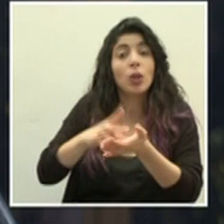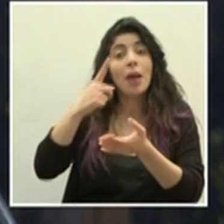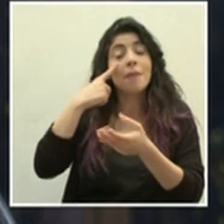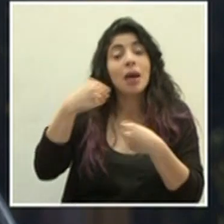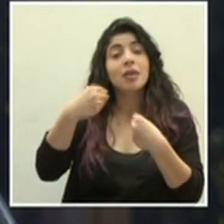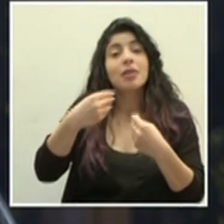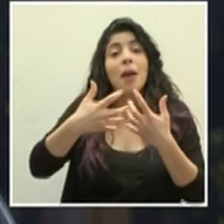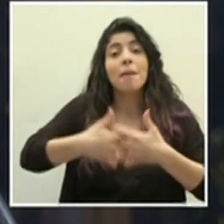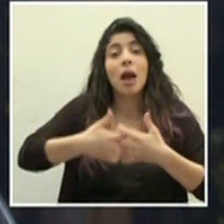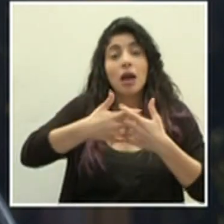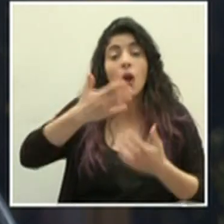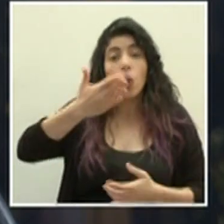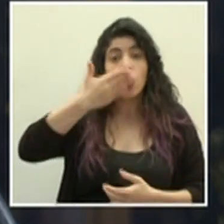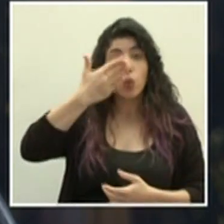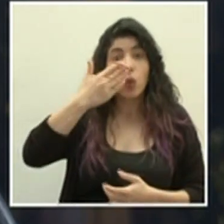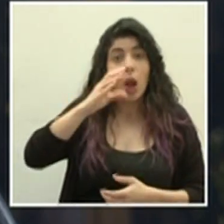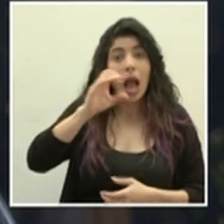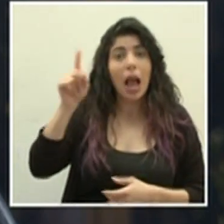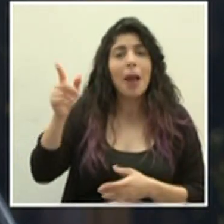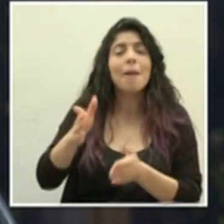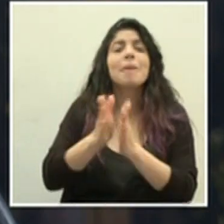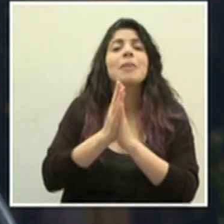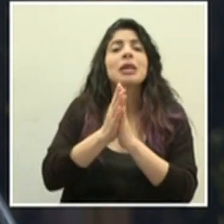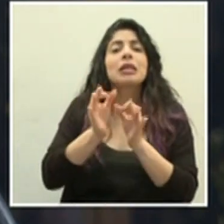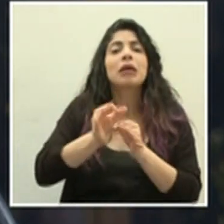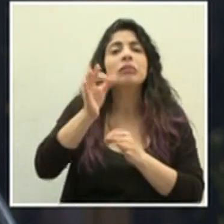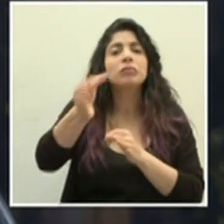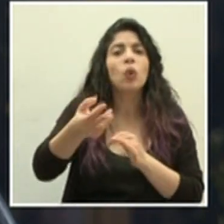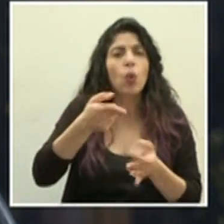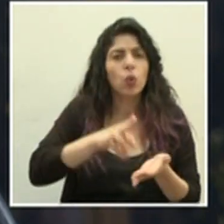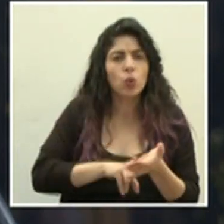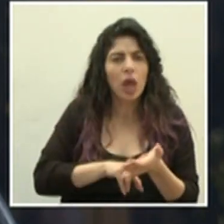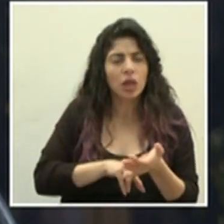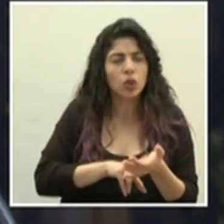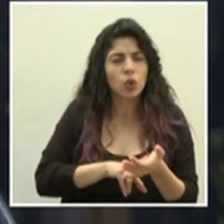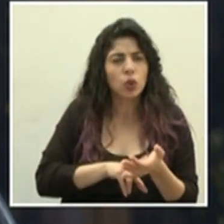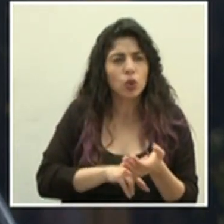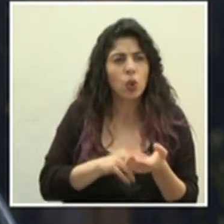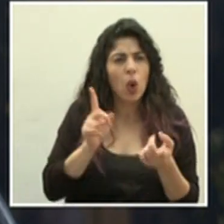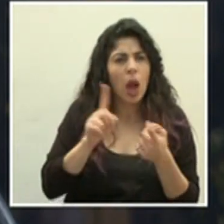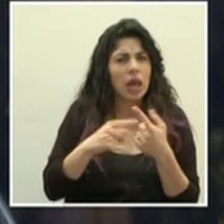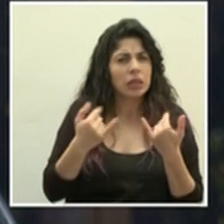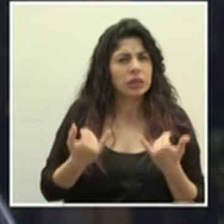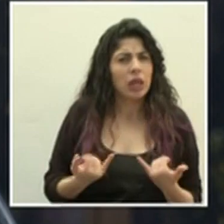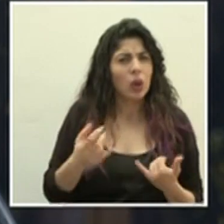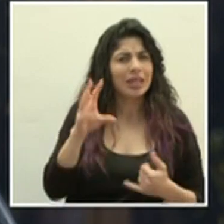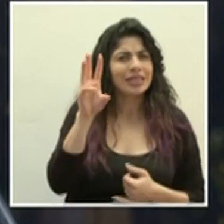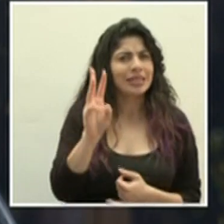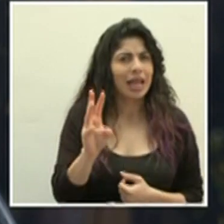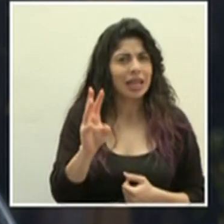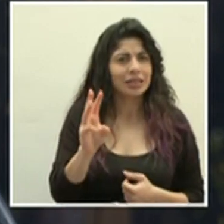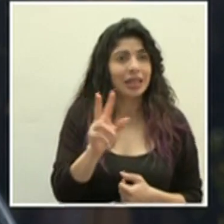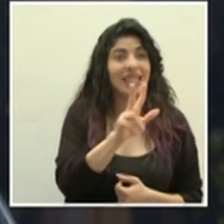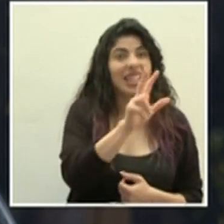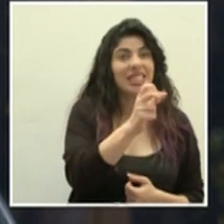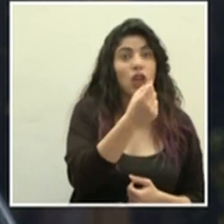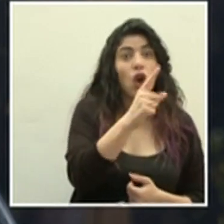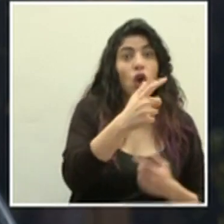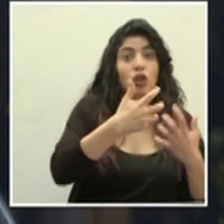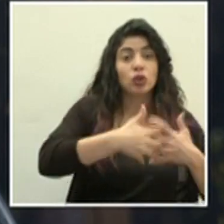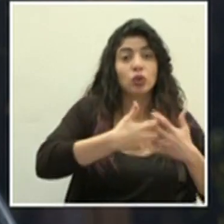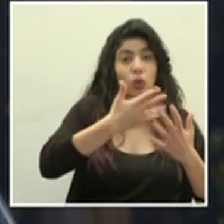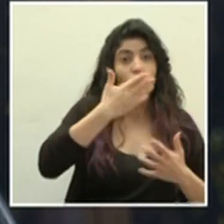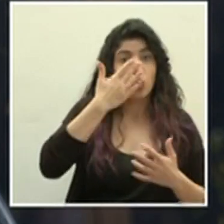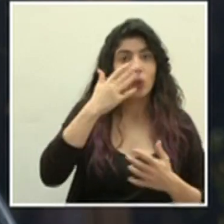de ventiladores a la caja han pedido una ampliación del contrato. Hasta ahorita son 6 de los 311 ventiladores que se